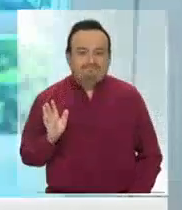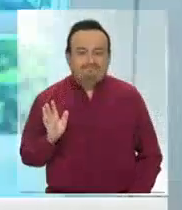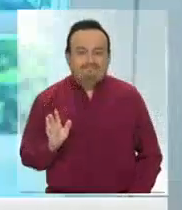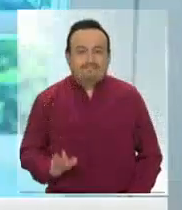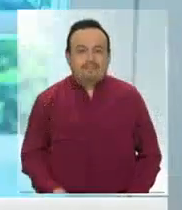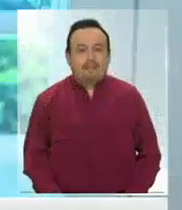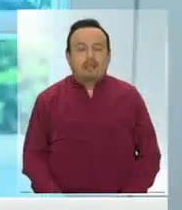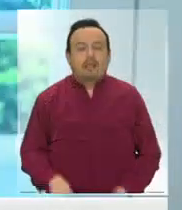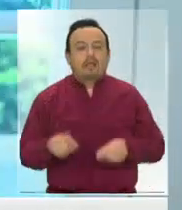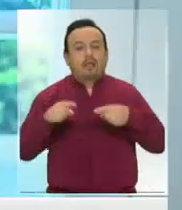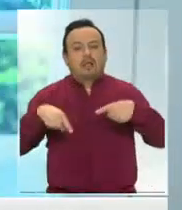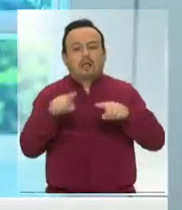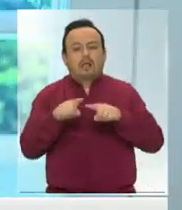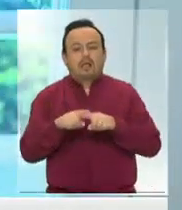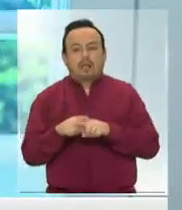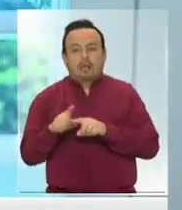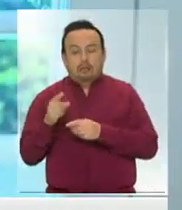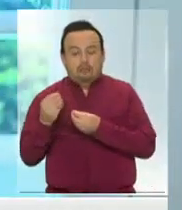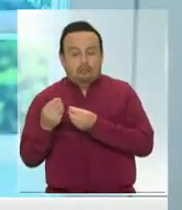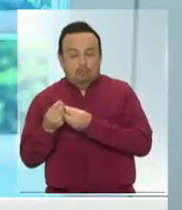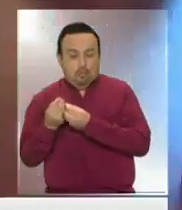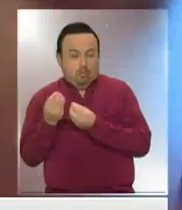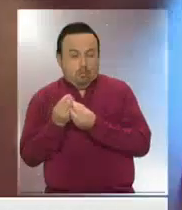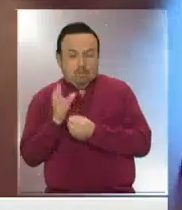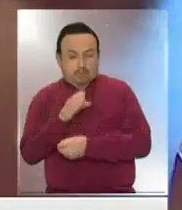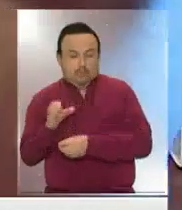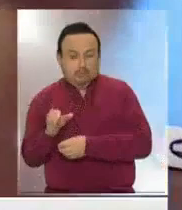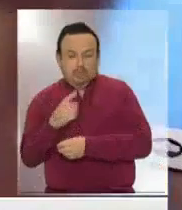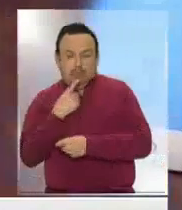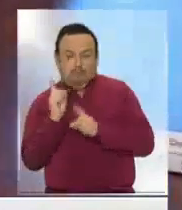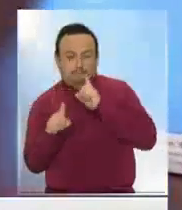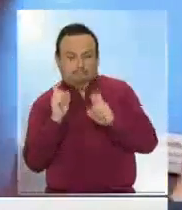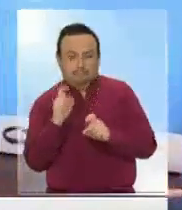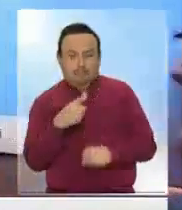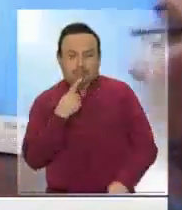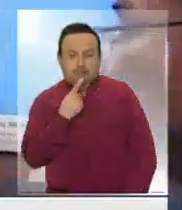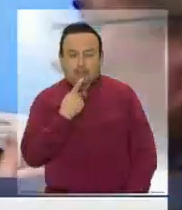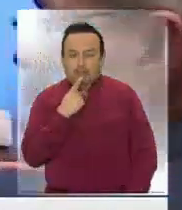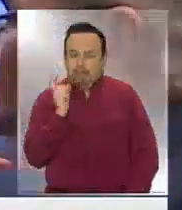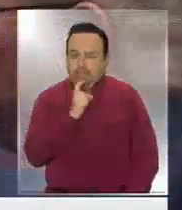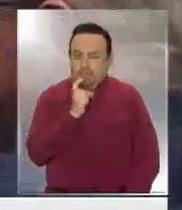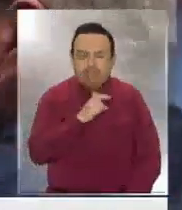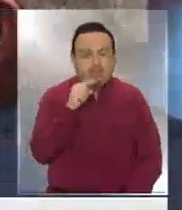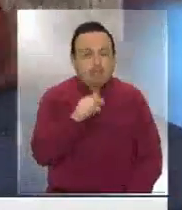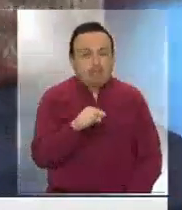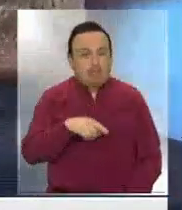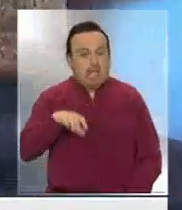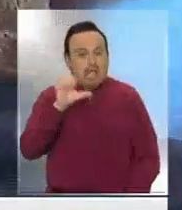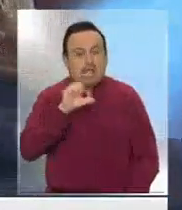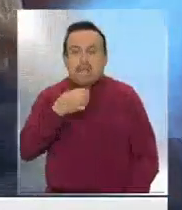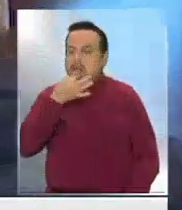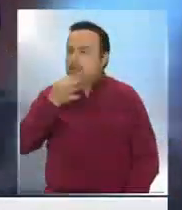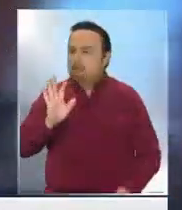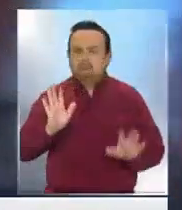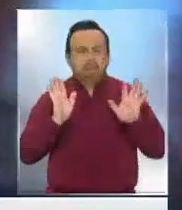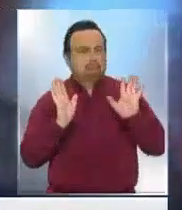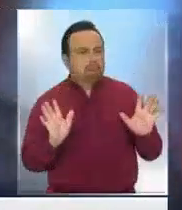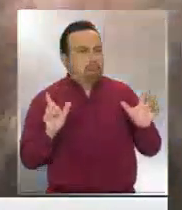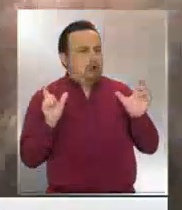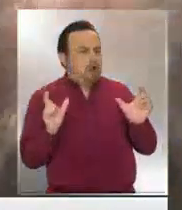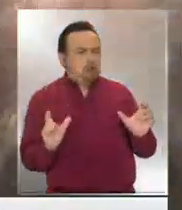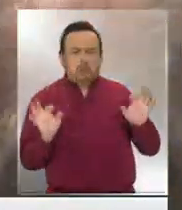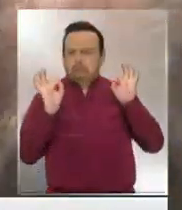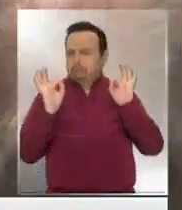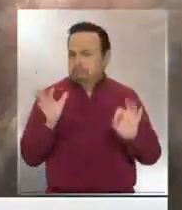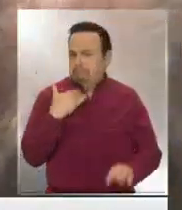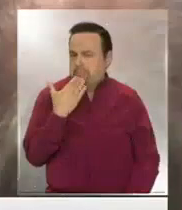No son pocos los que critican a Trump justamente por bajarle el perfil a la emergencia. Si en enero decía que estaba todo bajo control y